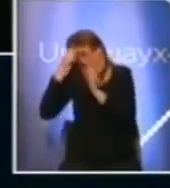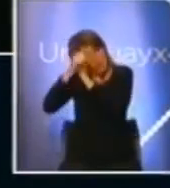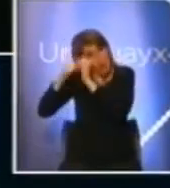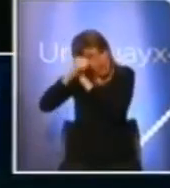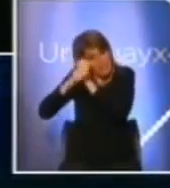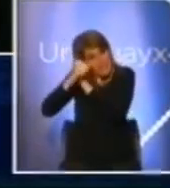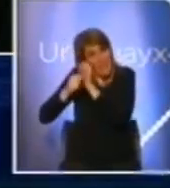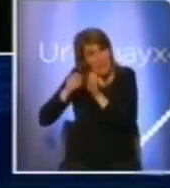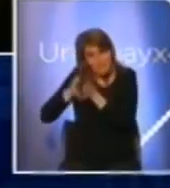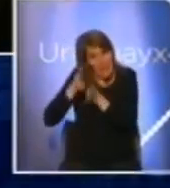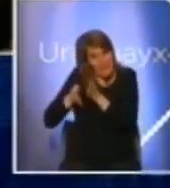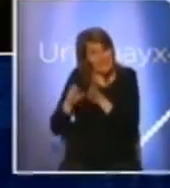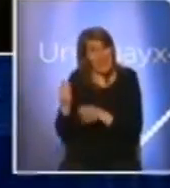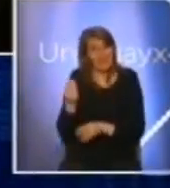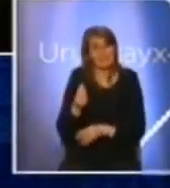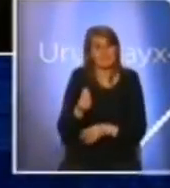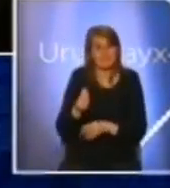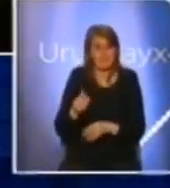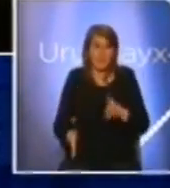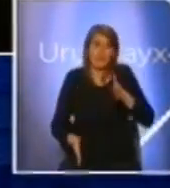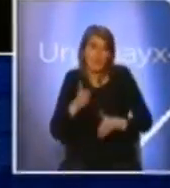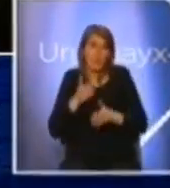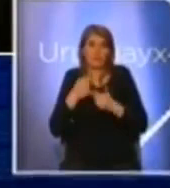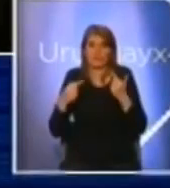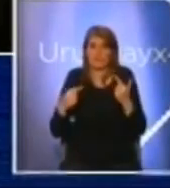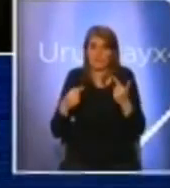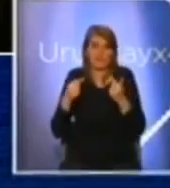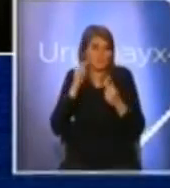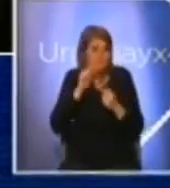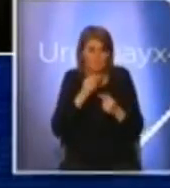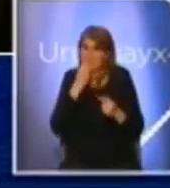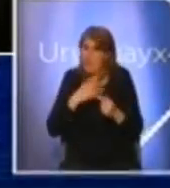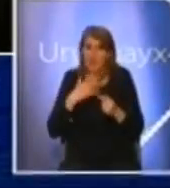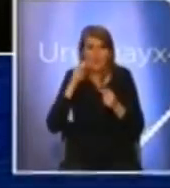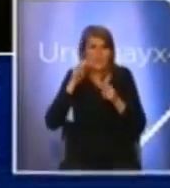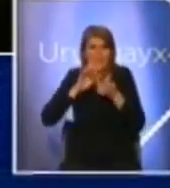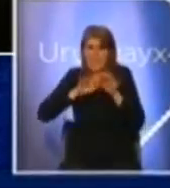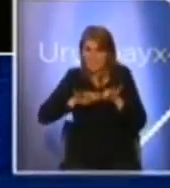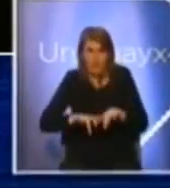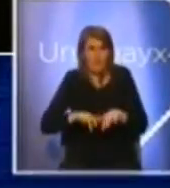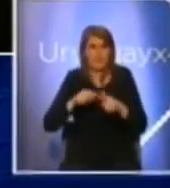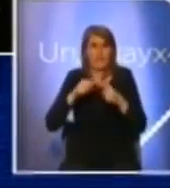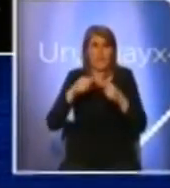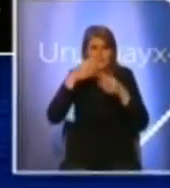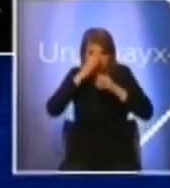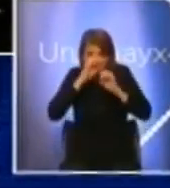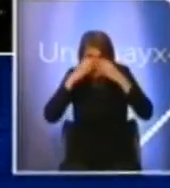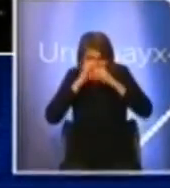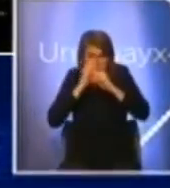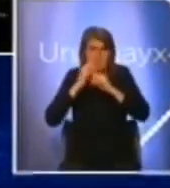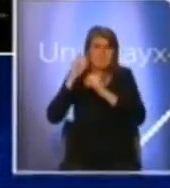sino a través de la robótica, de la nanotecnología, de la electrónica, de la microbiología, de los satelitales,